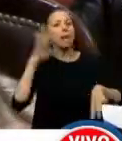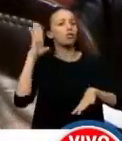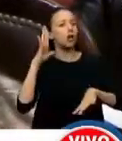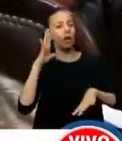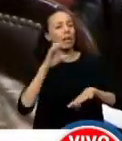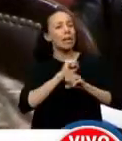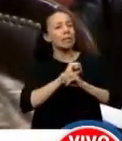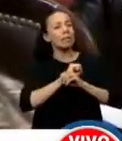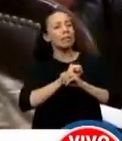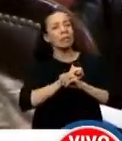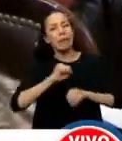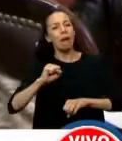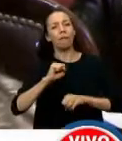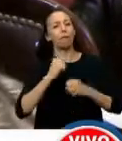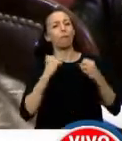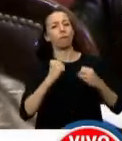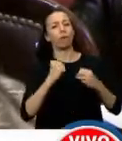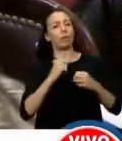hemos planteado en el recinto.